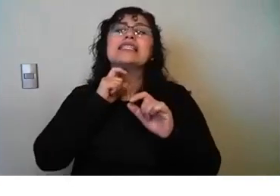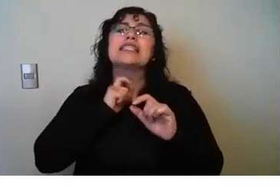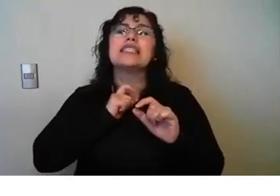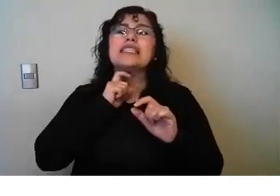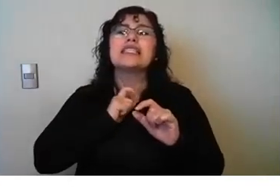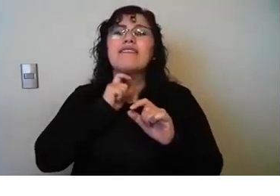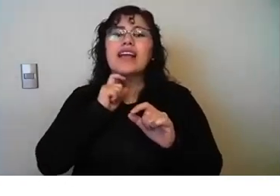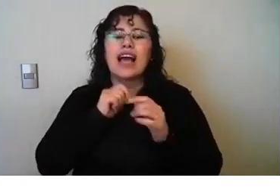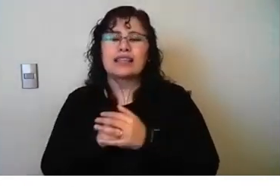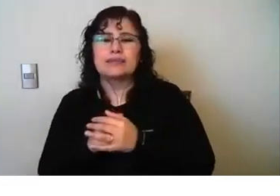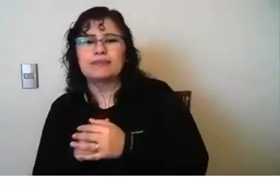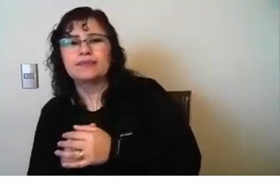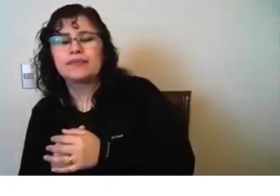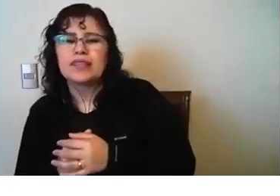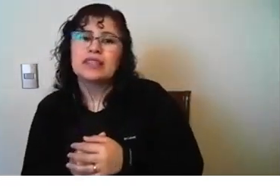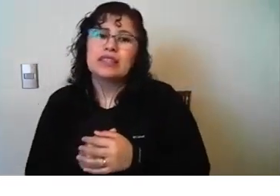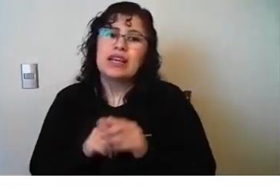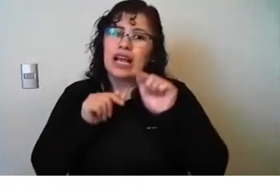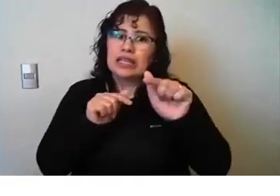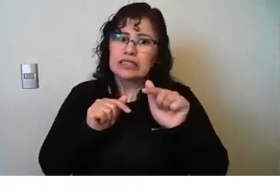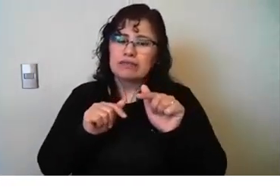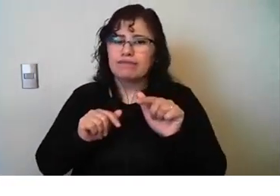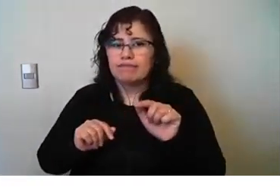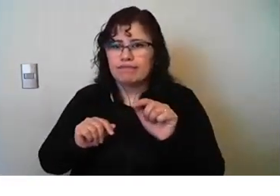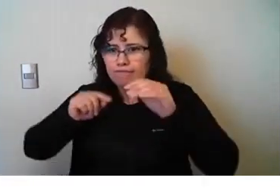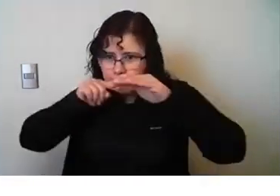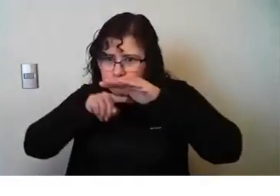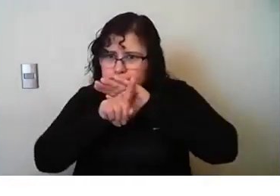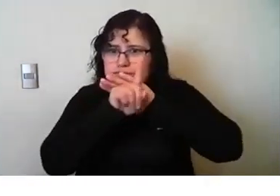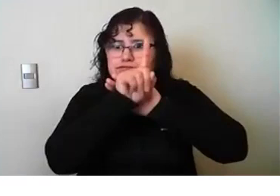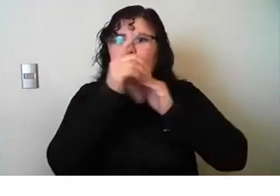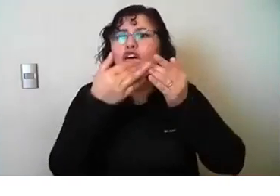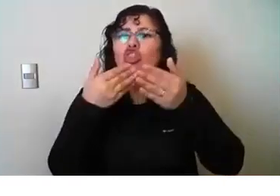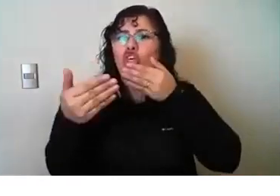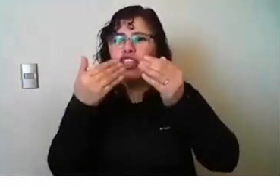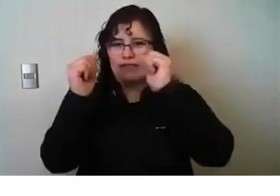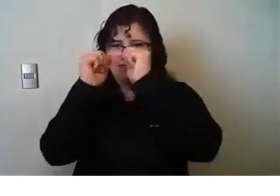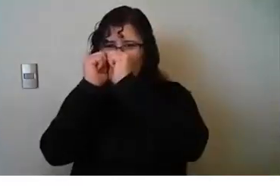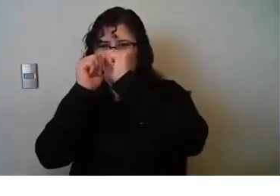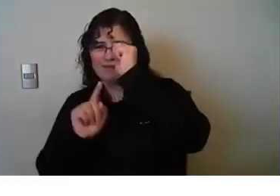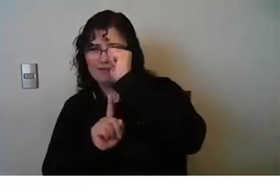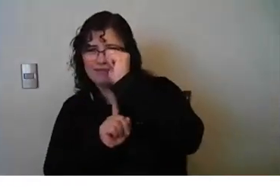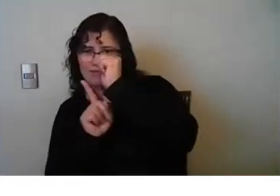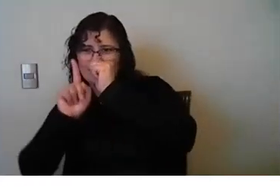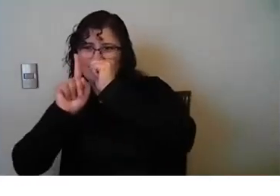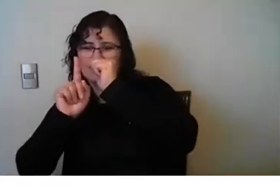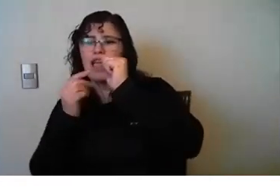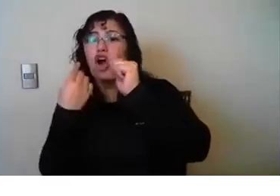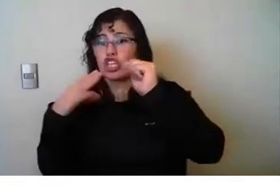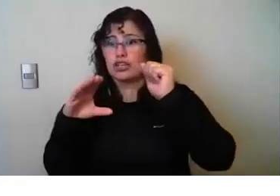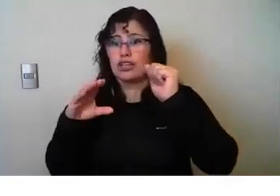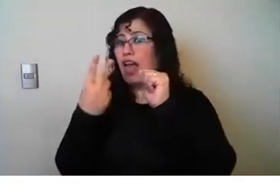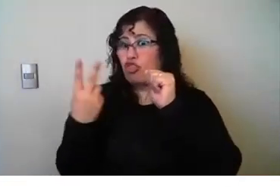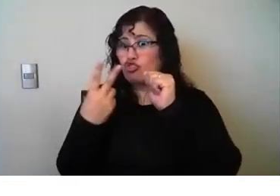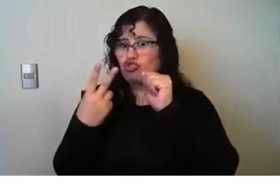Y que también va a penetrar al encéfalo. Ambos, entonces, arteria carotidia y arteria vertebral